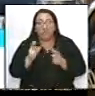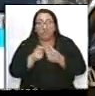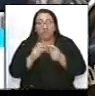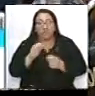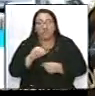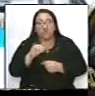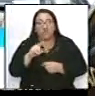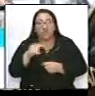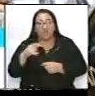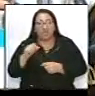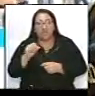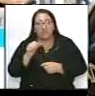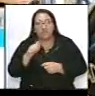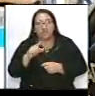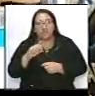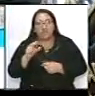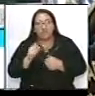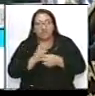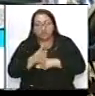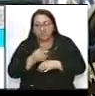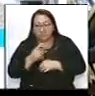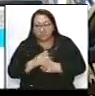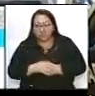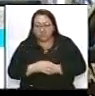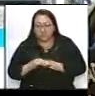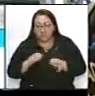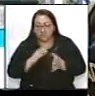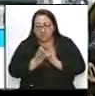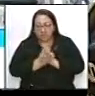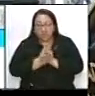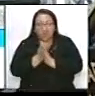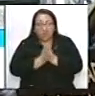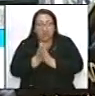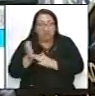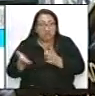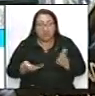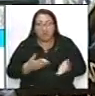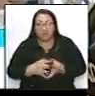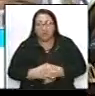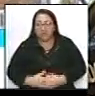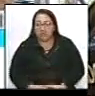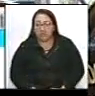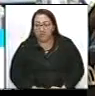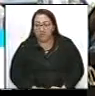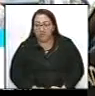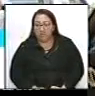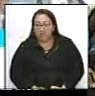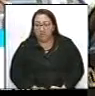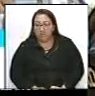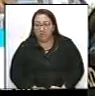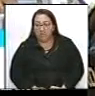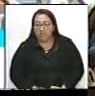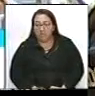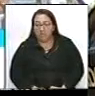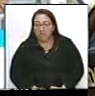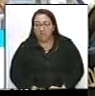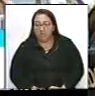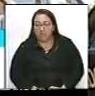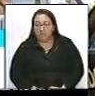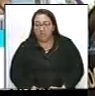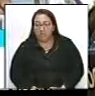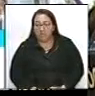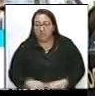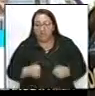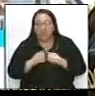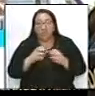Milagro Salazar, que en su intervención dice que habría intereses subalternos. Yo he sido claro por las razones por las cuales consideraba de